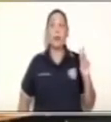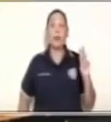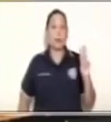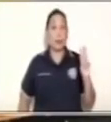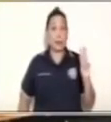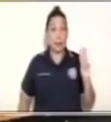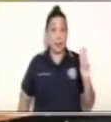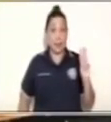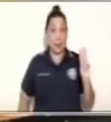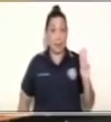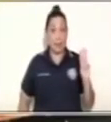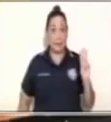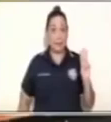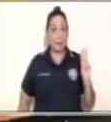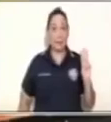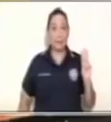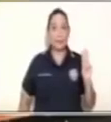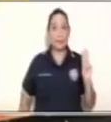3,